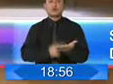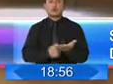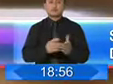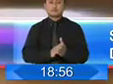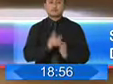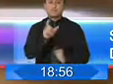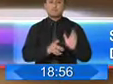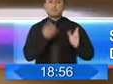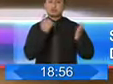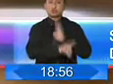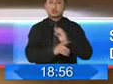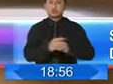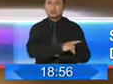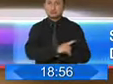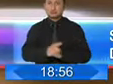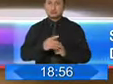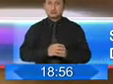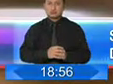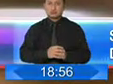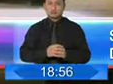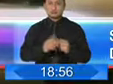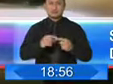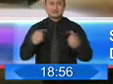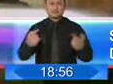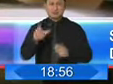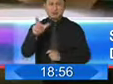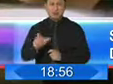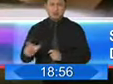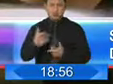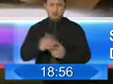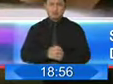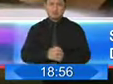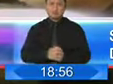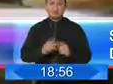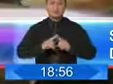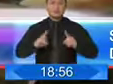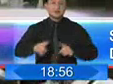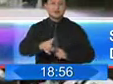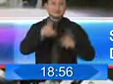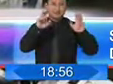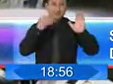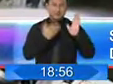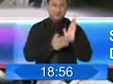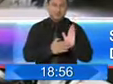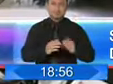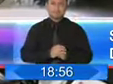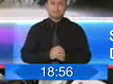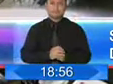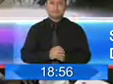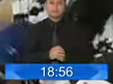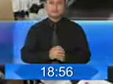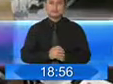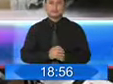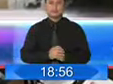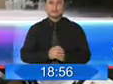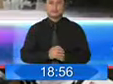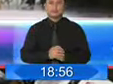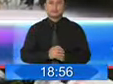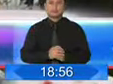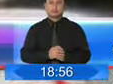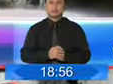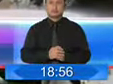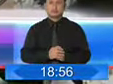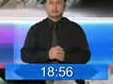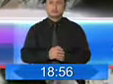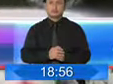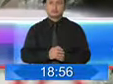denunciantes ratificaban su posición en contra de los medios, aunque con estos argumentos. Es justamente la